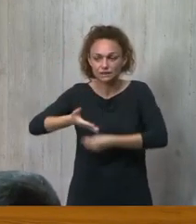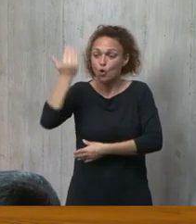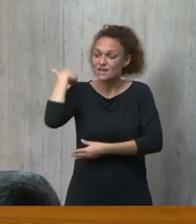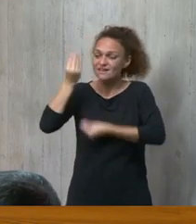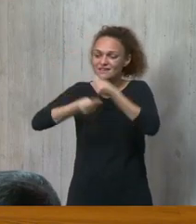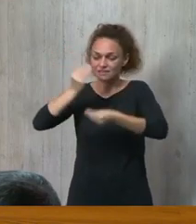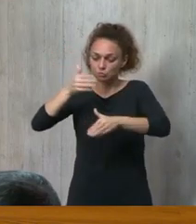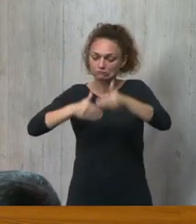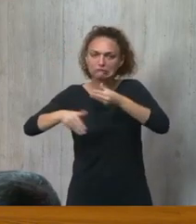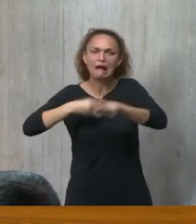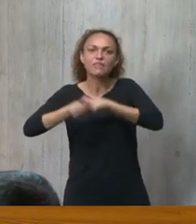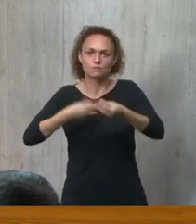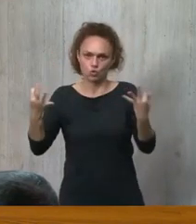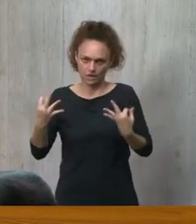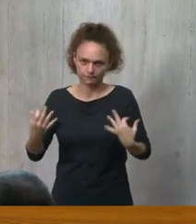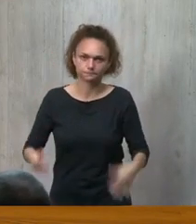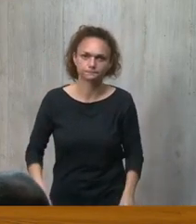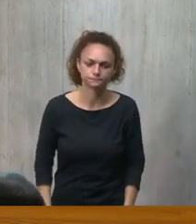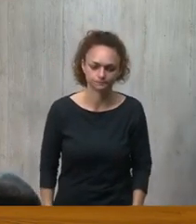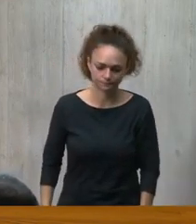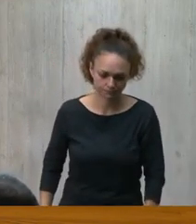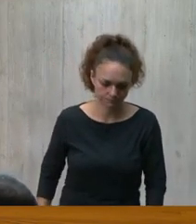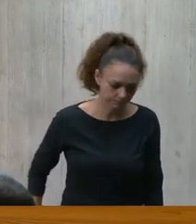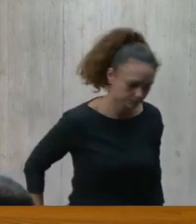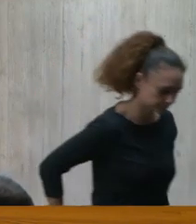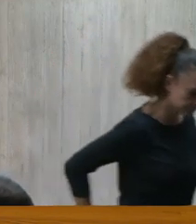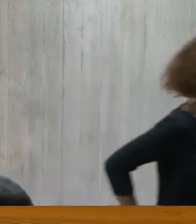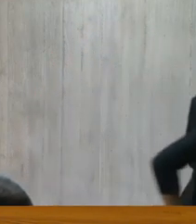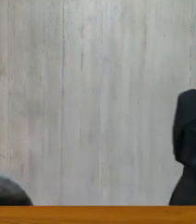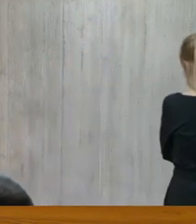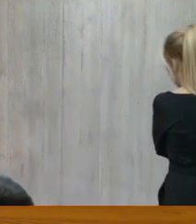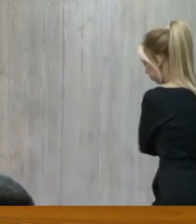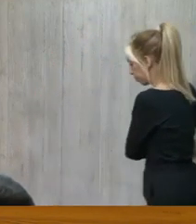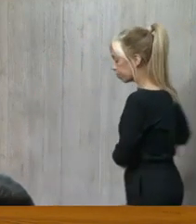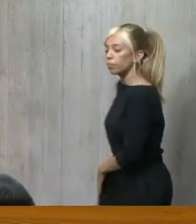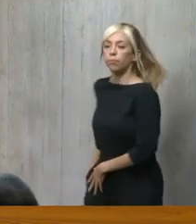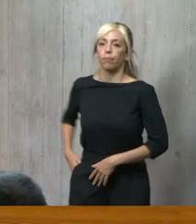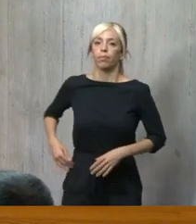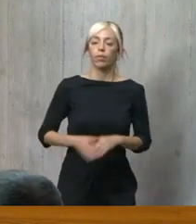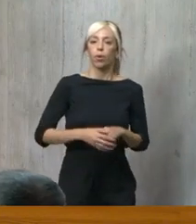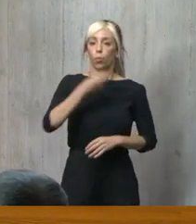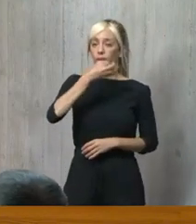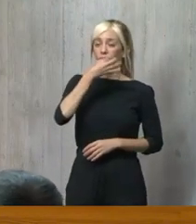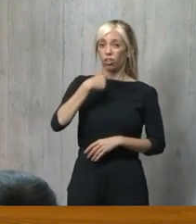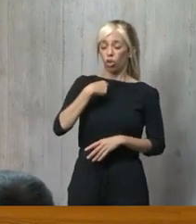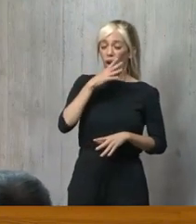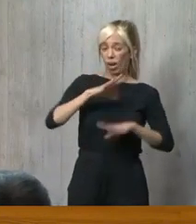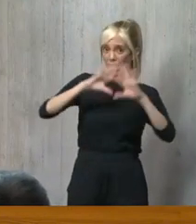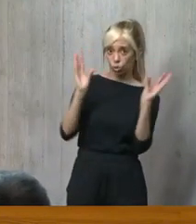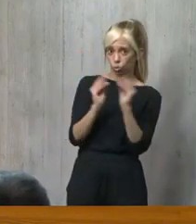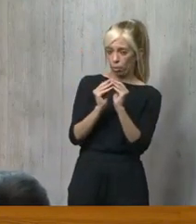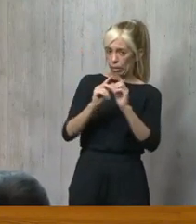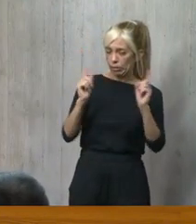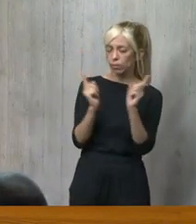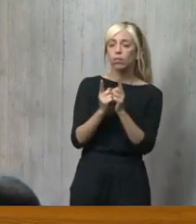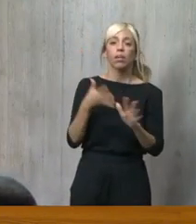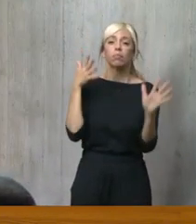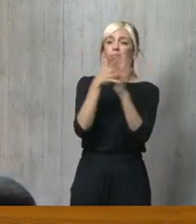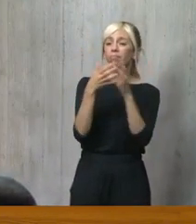horas. Bueno, buenas tardes. Sin querer hacer un resumen exhaustivo,